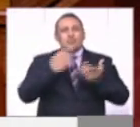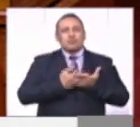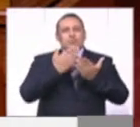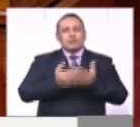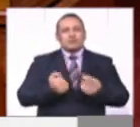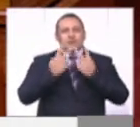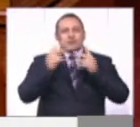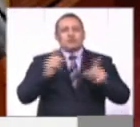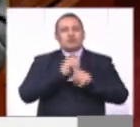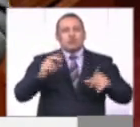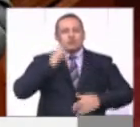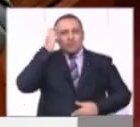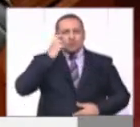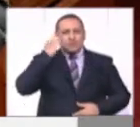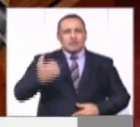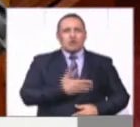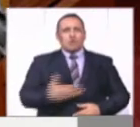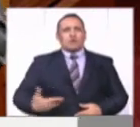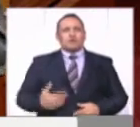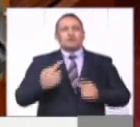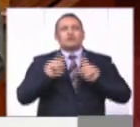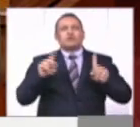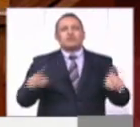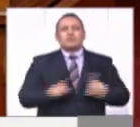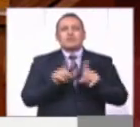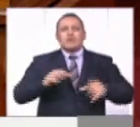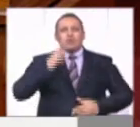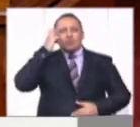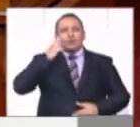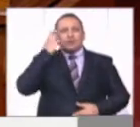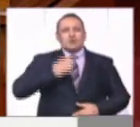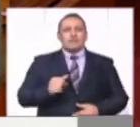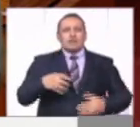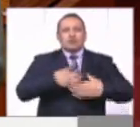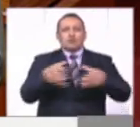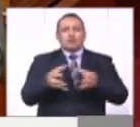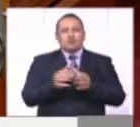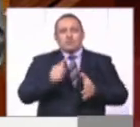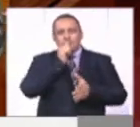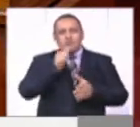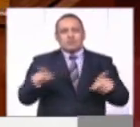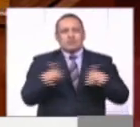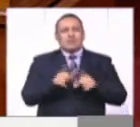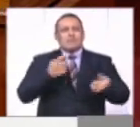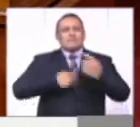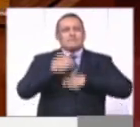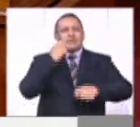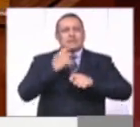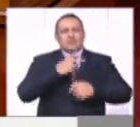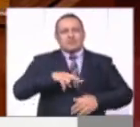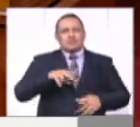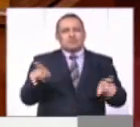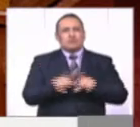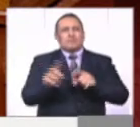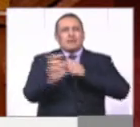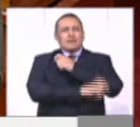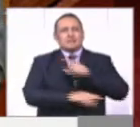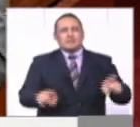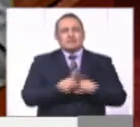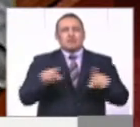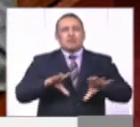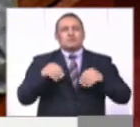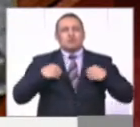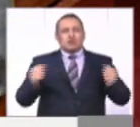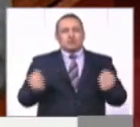ninguna política de estado sino una política privatista vende patria y eso no lo podemos permitir